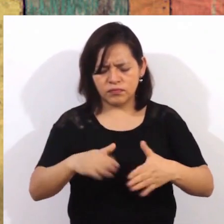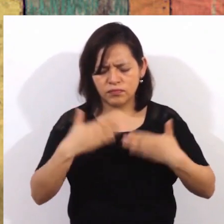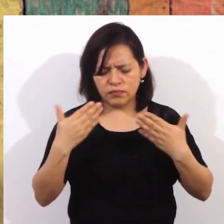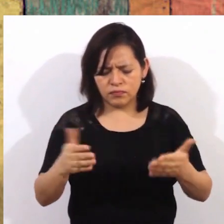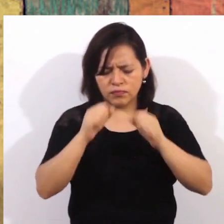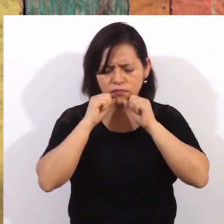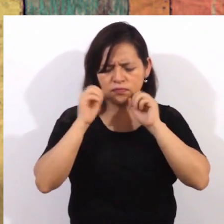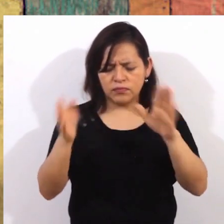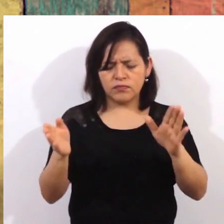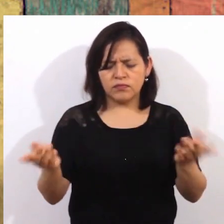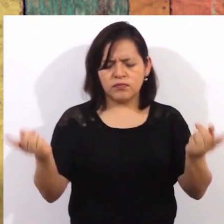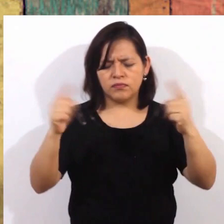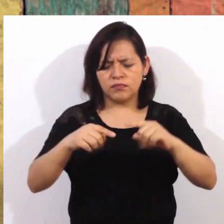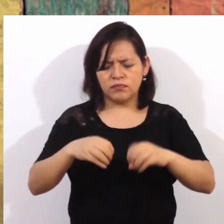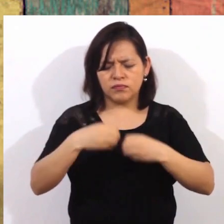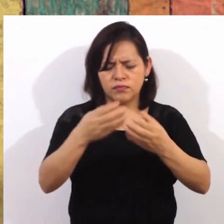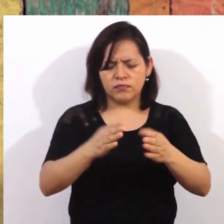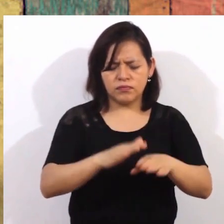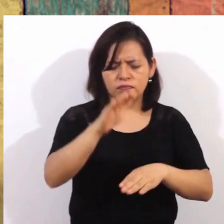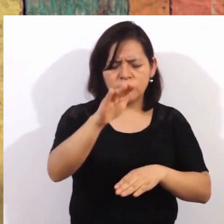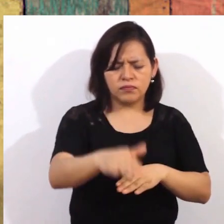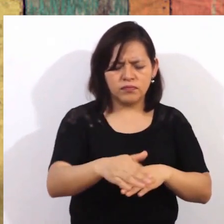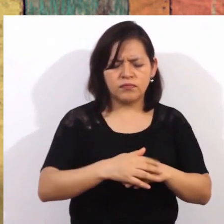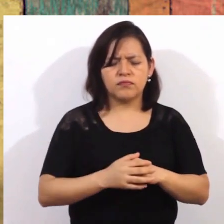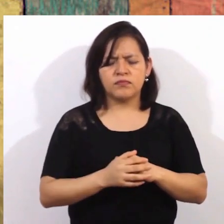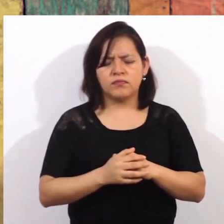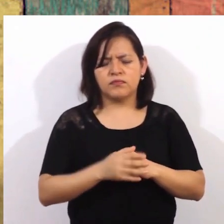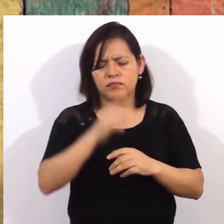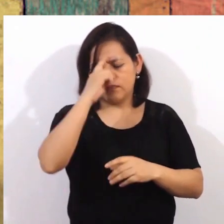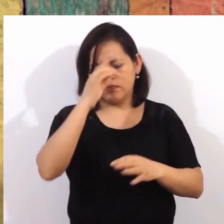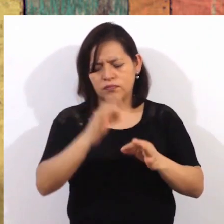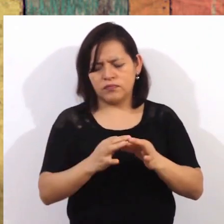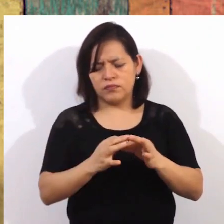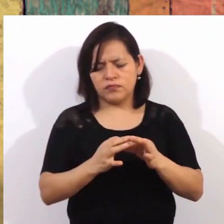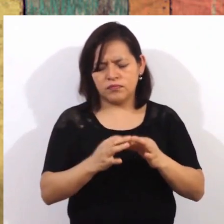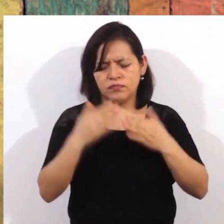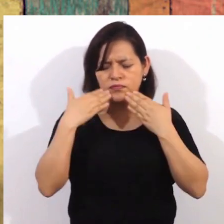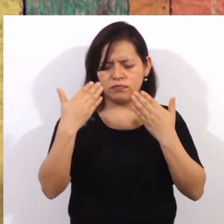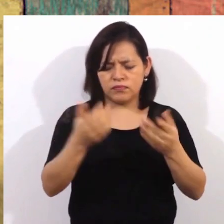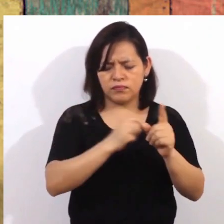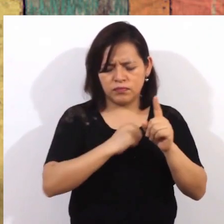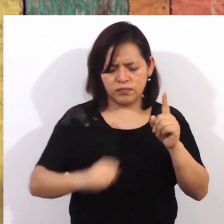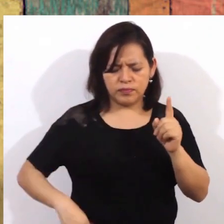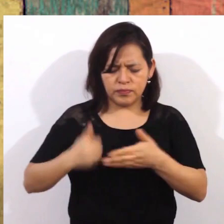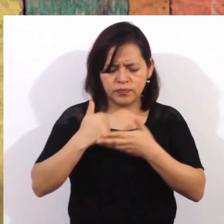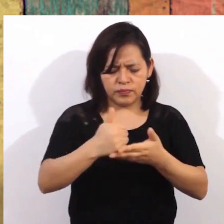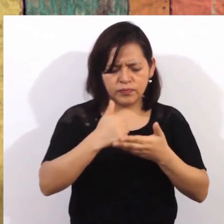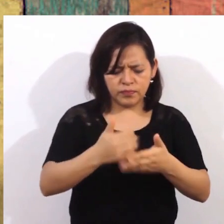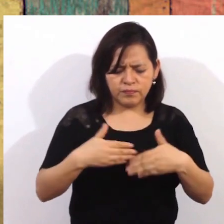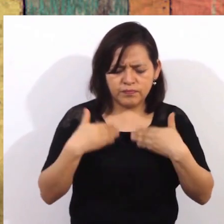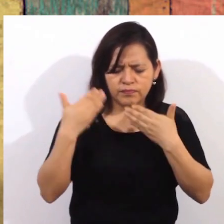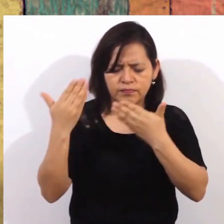oh Dios, cuando damos este paso. Señor, te damos gracias. Ayúdanos a disponer